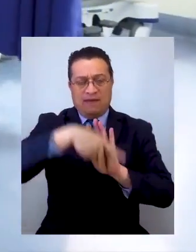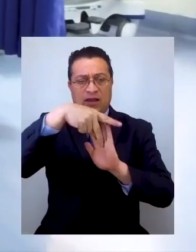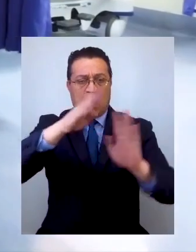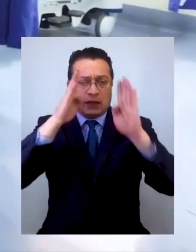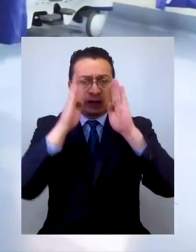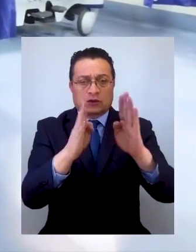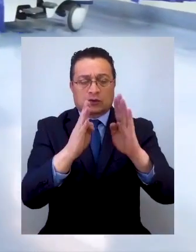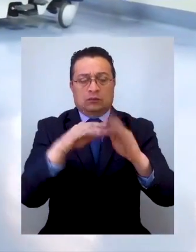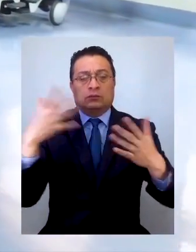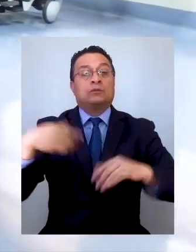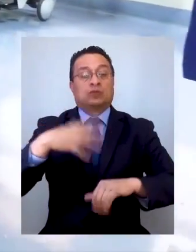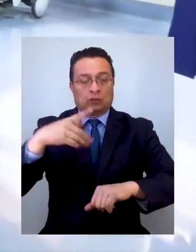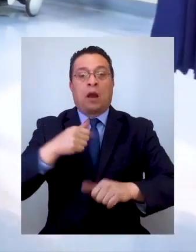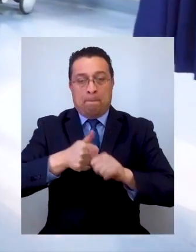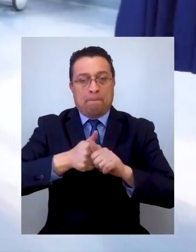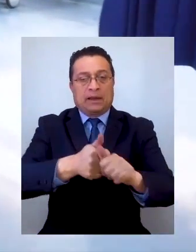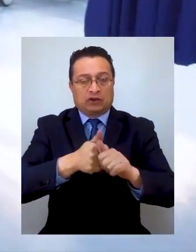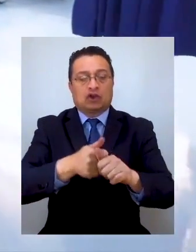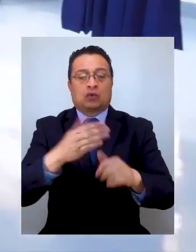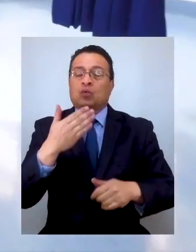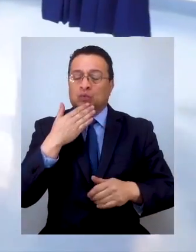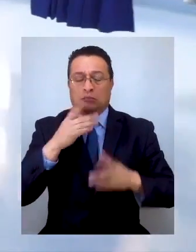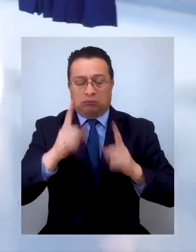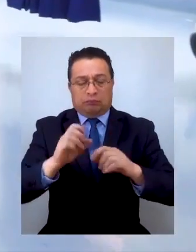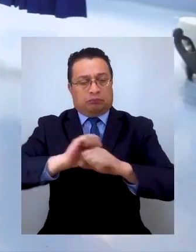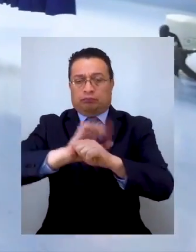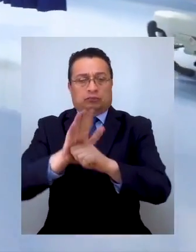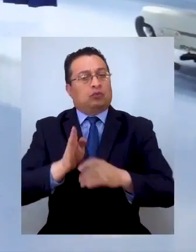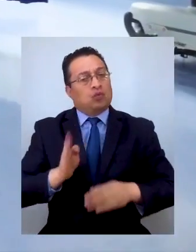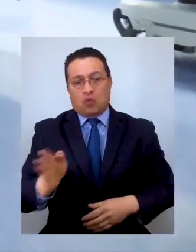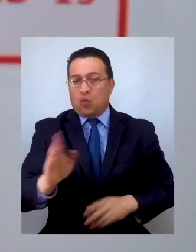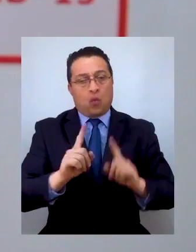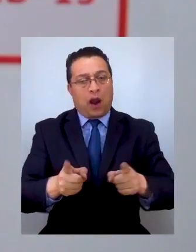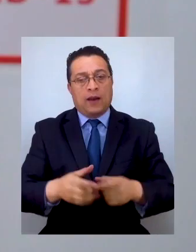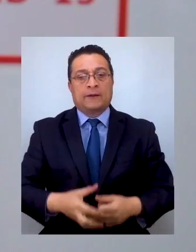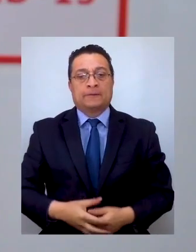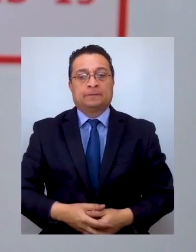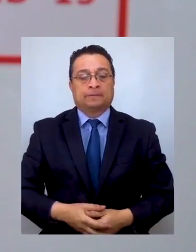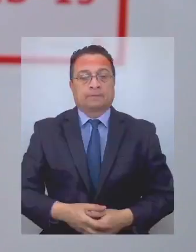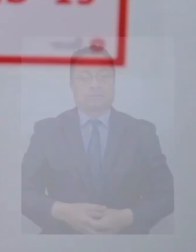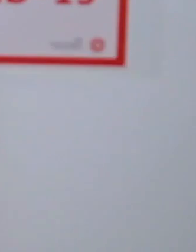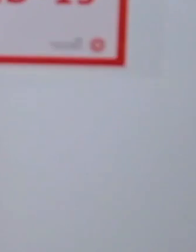atención, aún en momentos de alta presión asistencial como una pandemia.